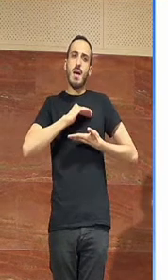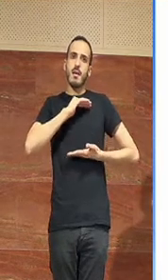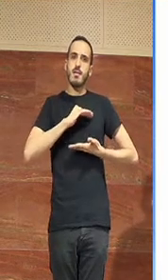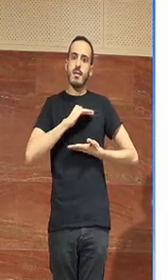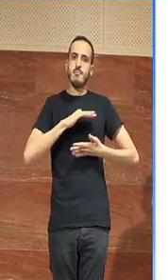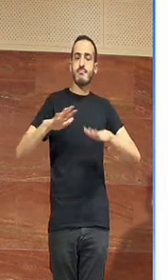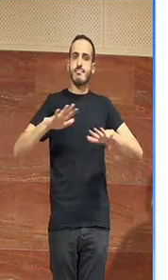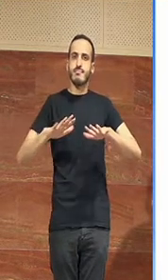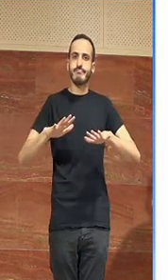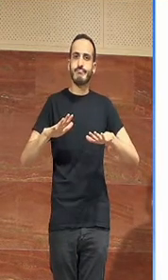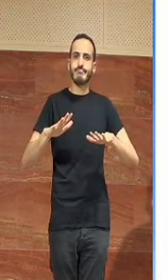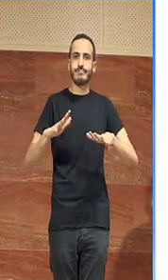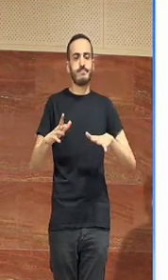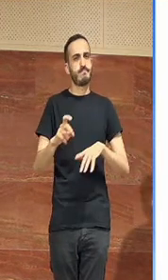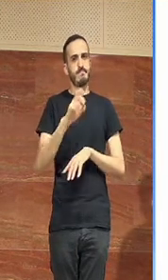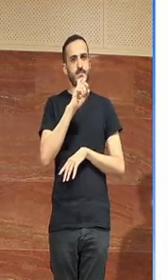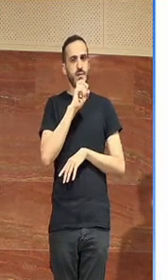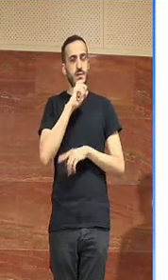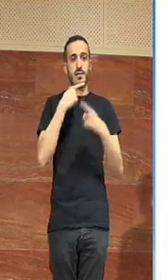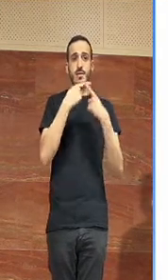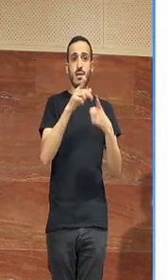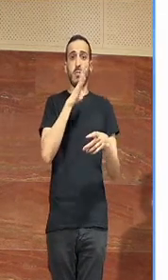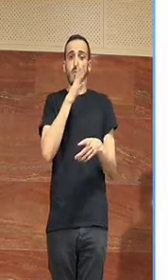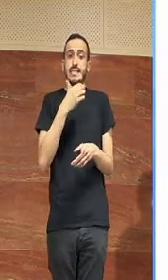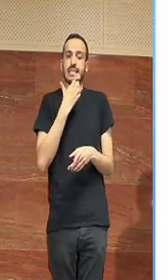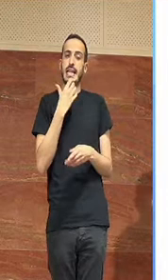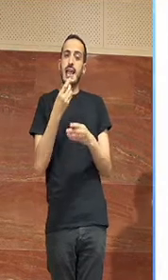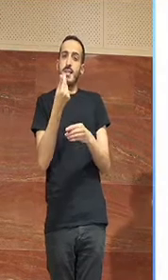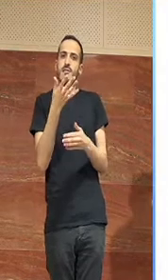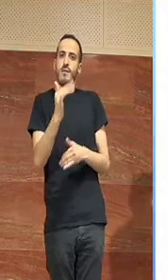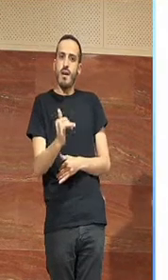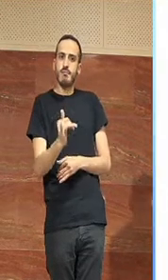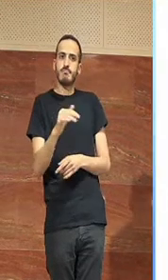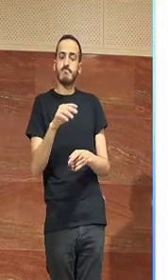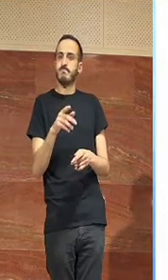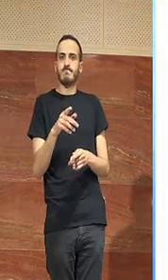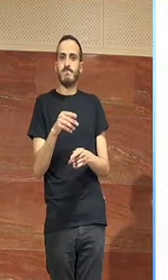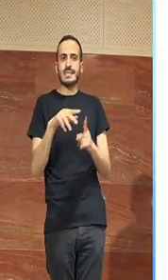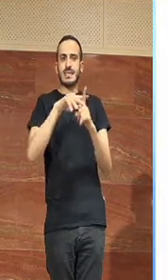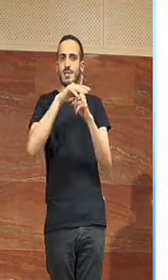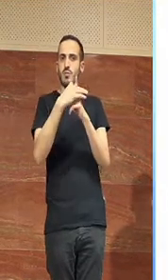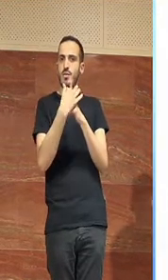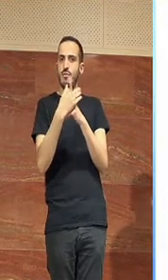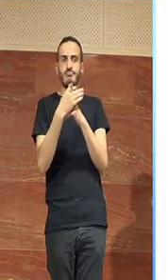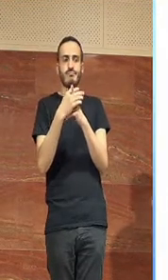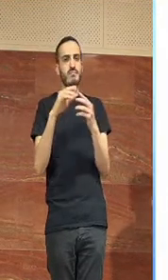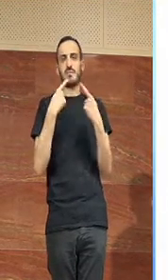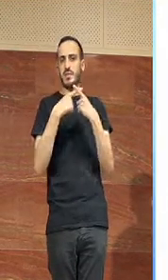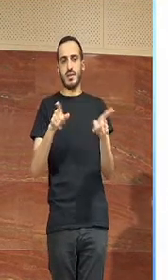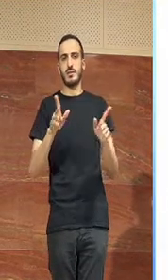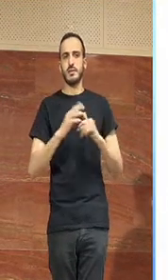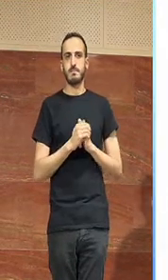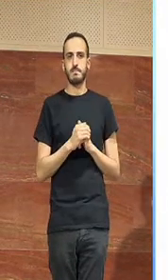reactiva igual que la que podría tener cualquier persona con capacidad económica, ¿no? Y dentro de estos grupos hay algunos que presentan